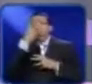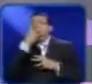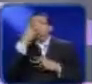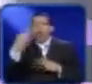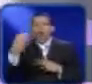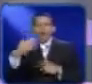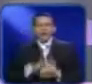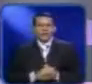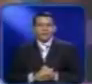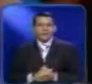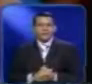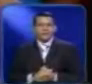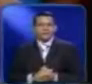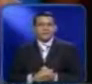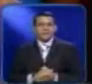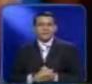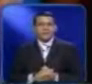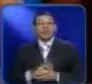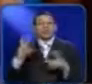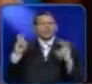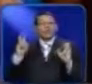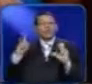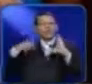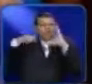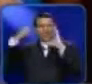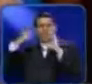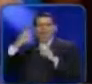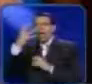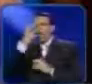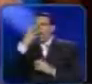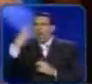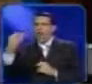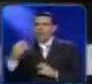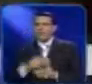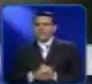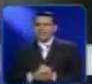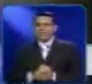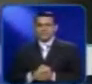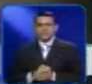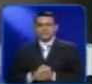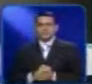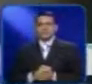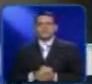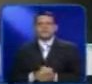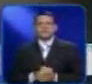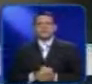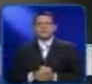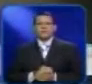Disfrútenlo. Este es mi nuevo video, Loba. Espero que les guste y les mando un beso muy grande.